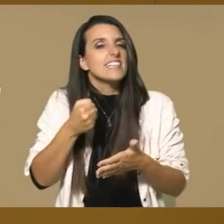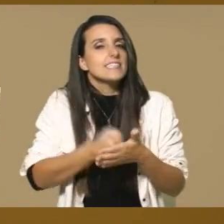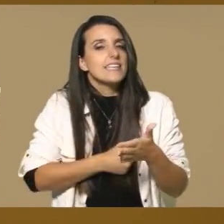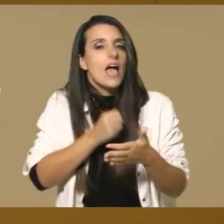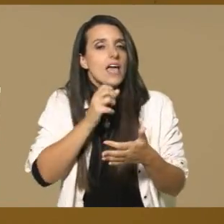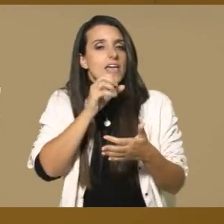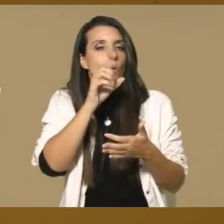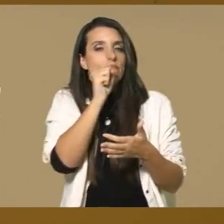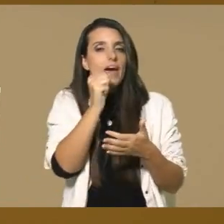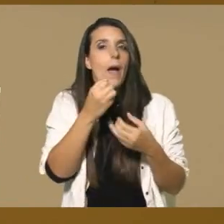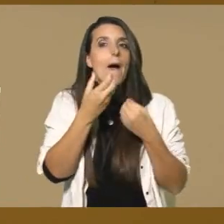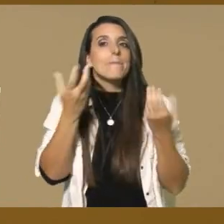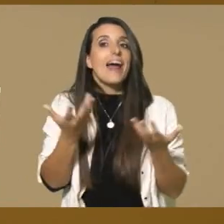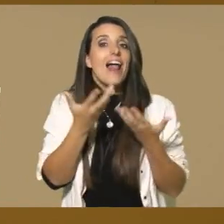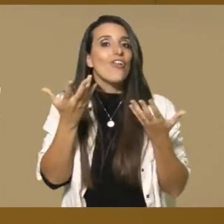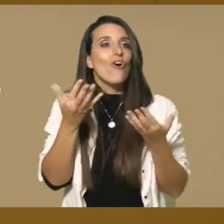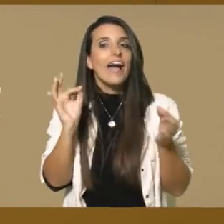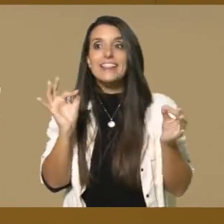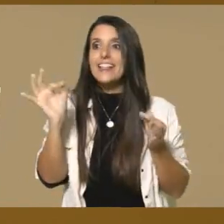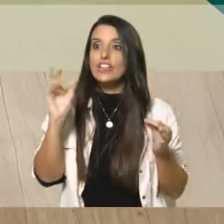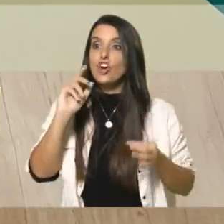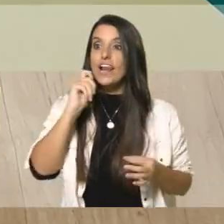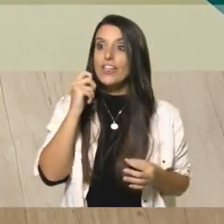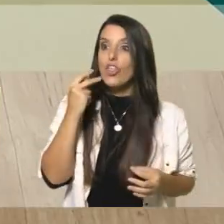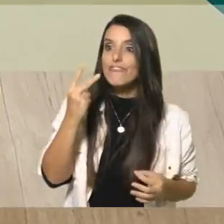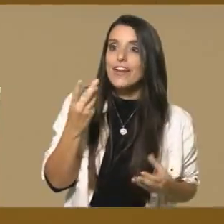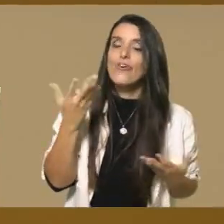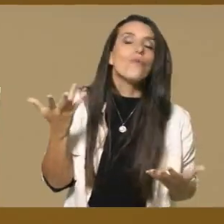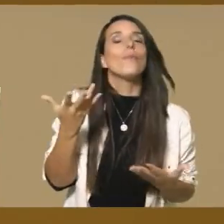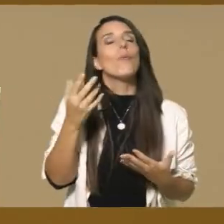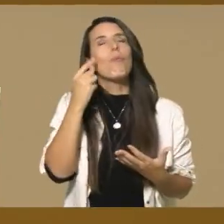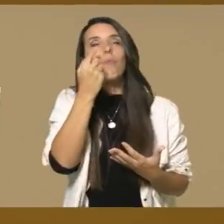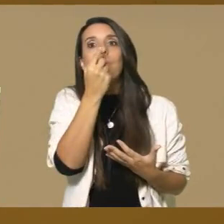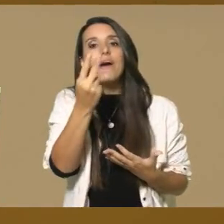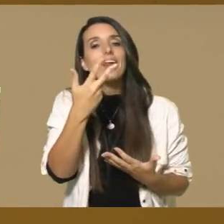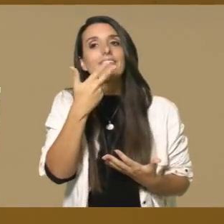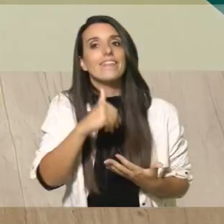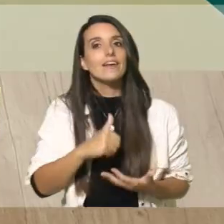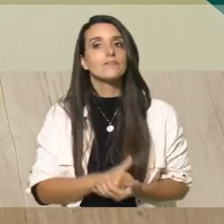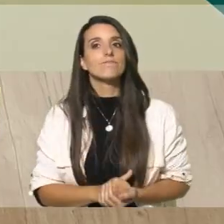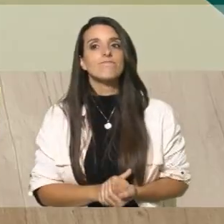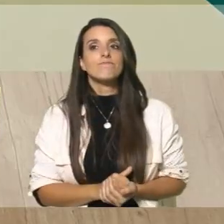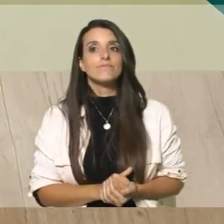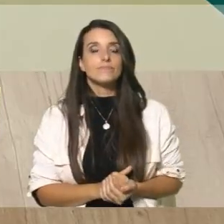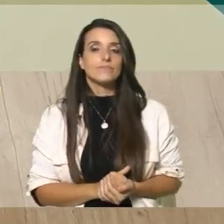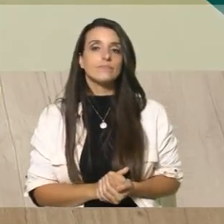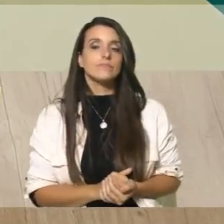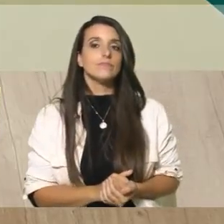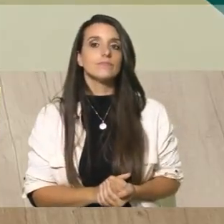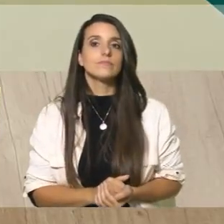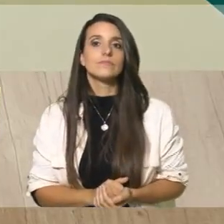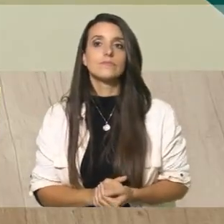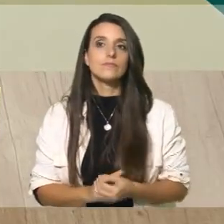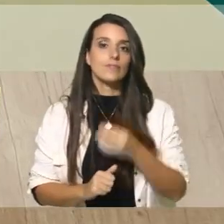para algo, un fenómeno estético agradable o sí. No a la vista. Sí, sí. Es